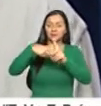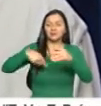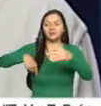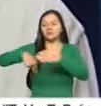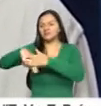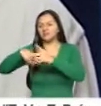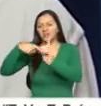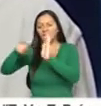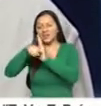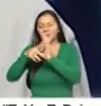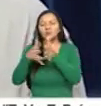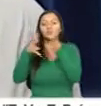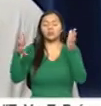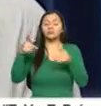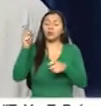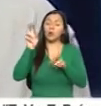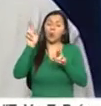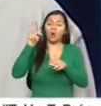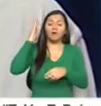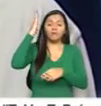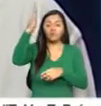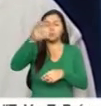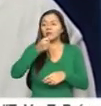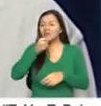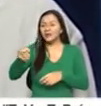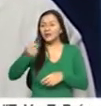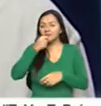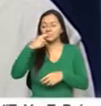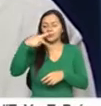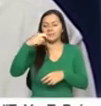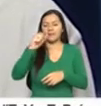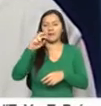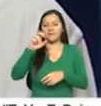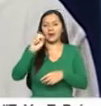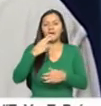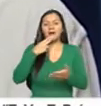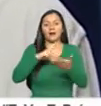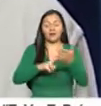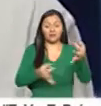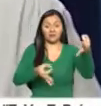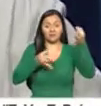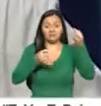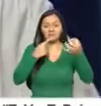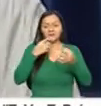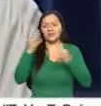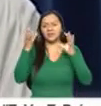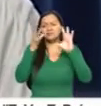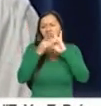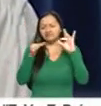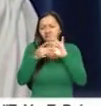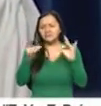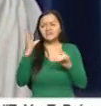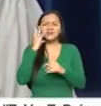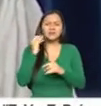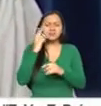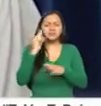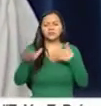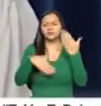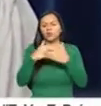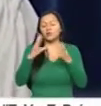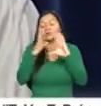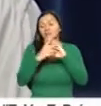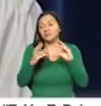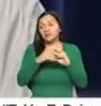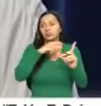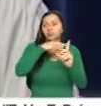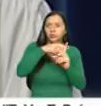preguntarle a ellos, ojalá los pueda entrevistar algún día a Pamela, me mandó una carta muy sentida, contándome su experiencia y